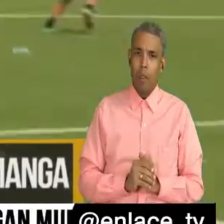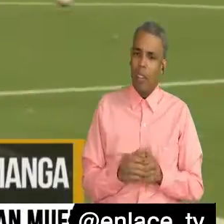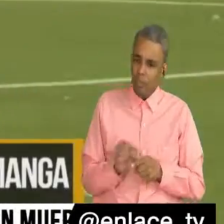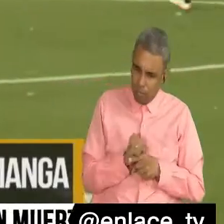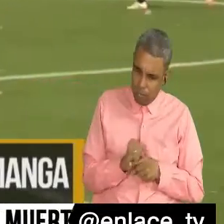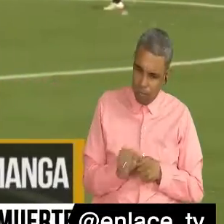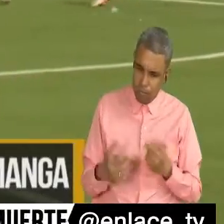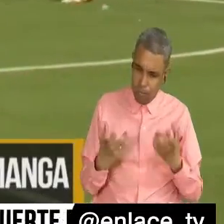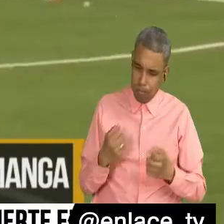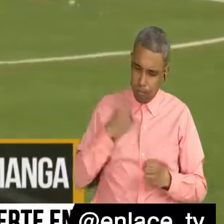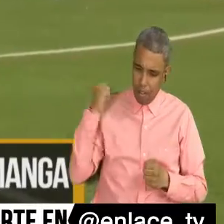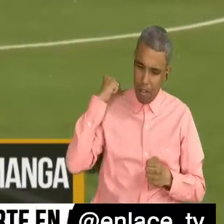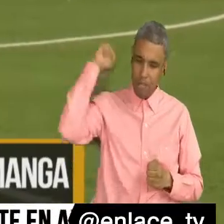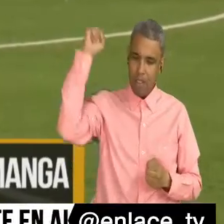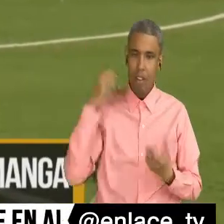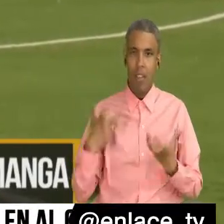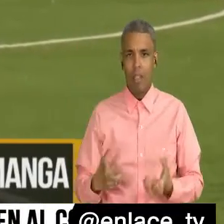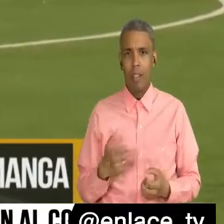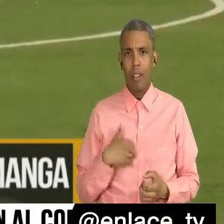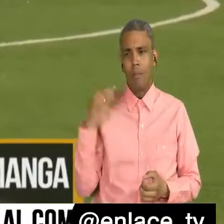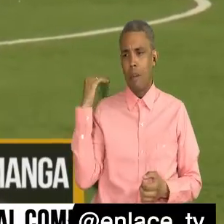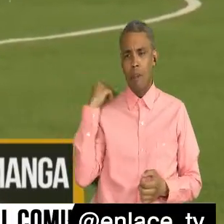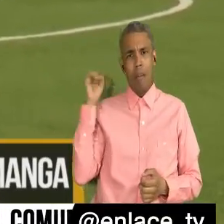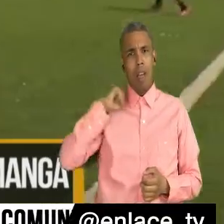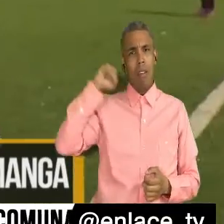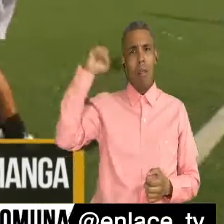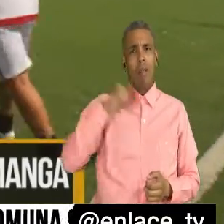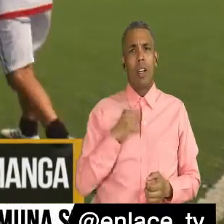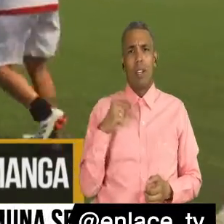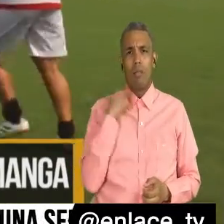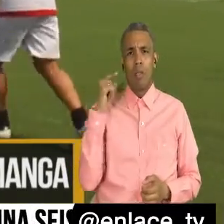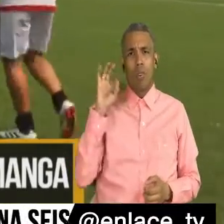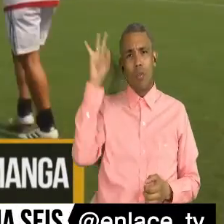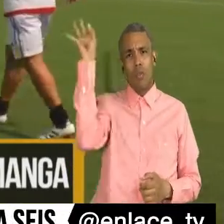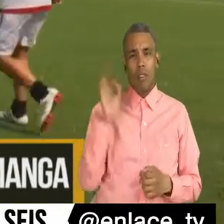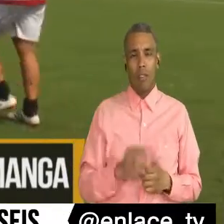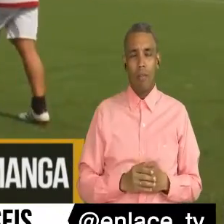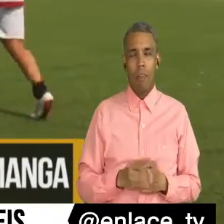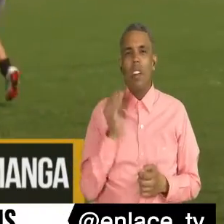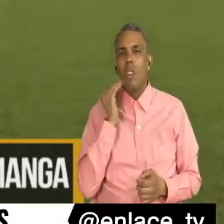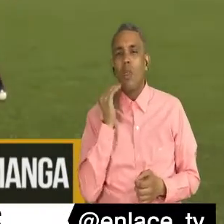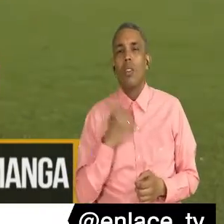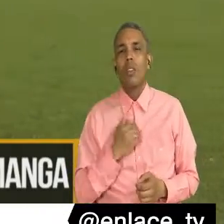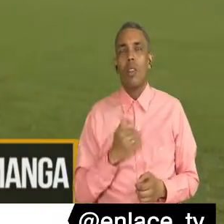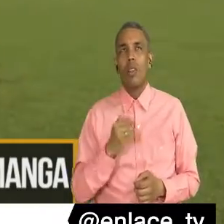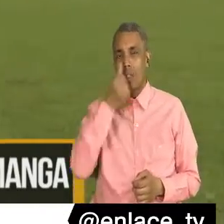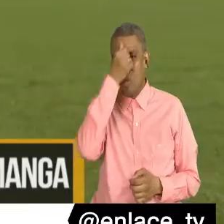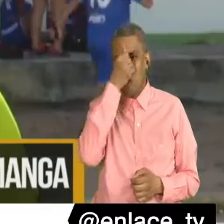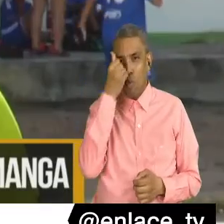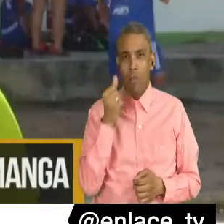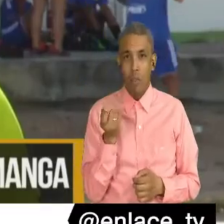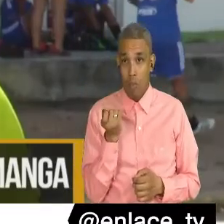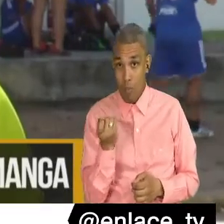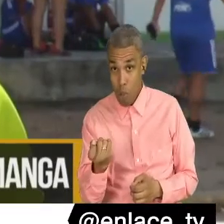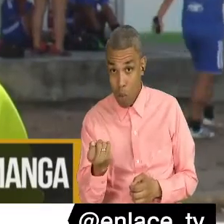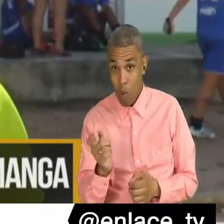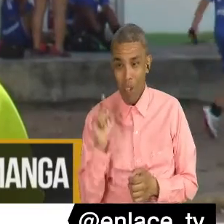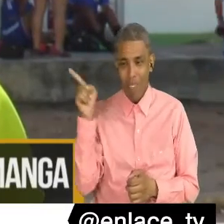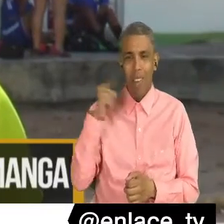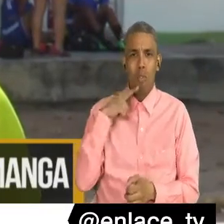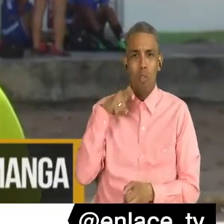lograr su primera victoria ante el Bucaramanga, encuentro que tendrá lugar el domingo 23 de abril en la Ciudad Bonita. Y a partir de ahí, pues se